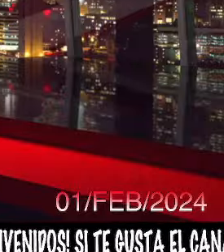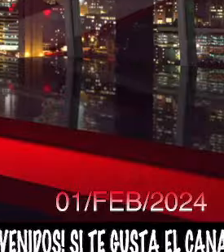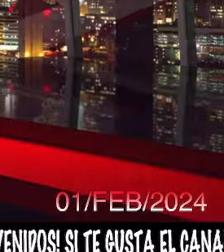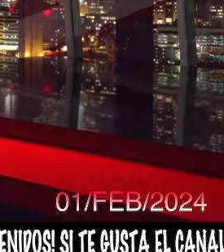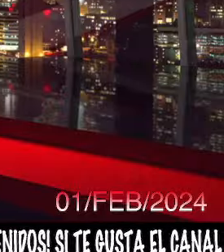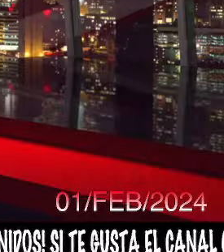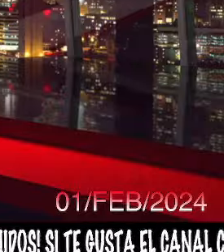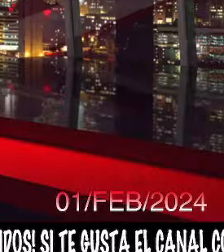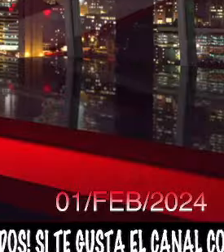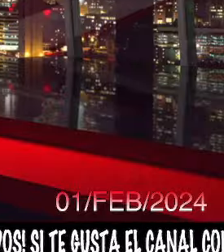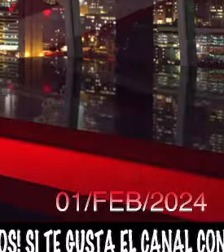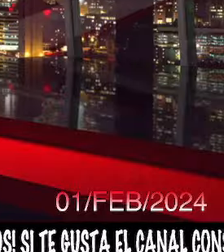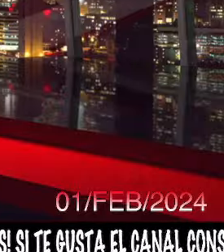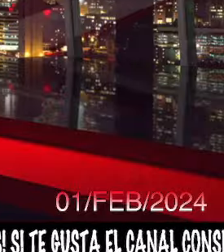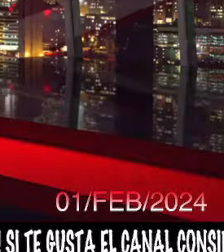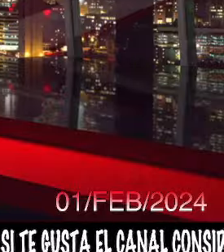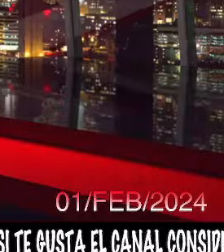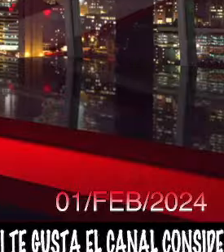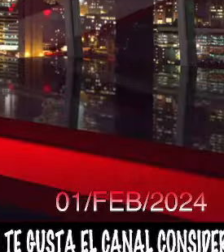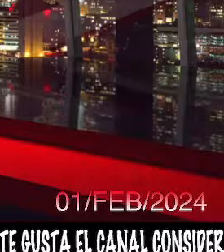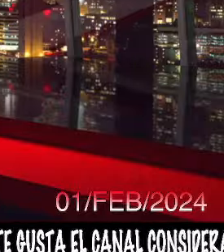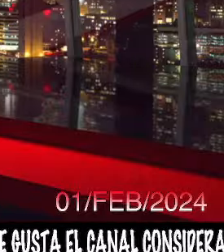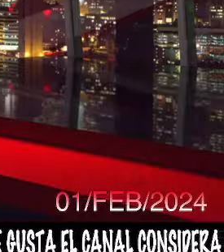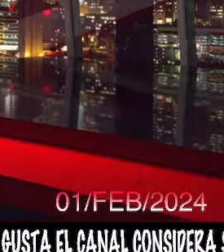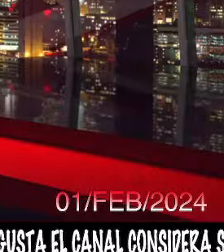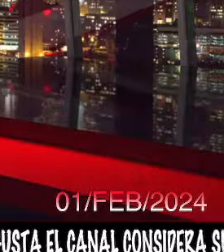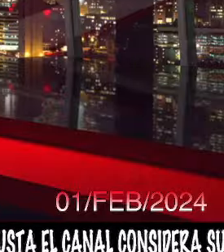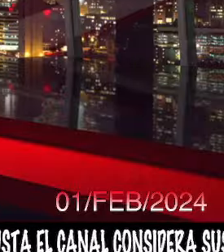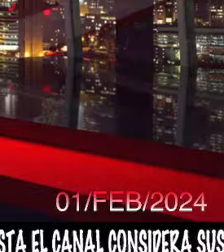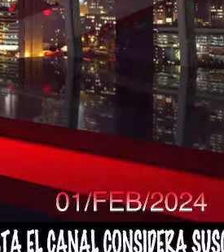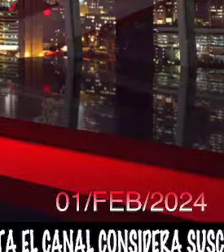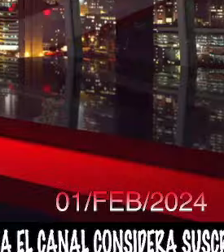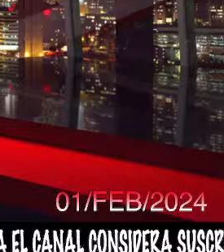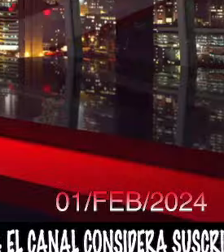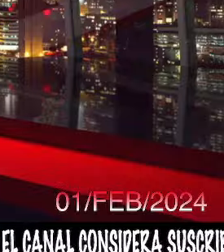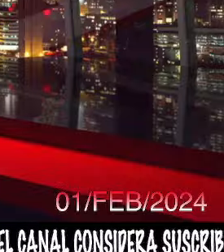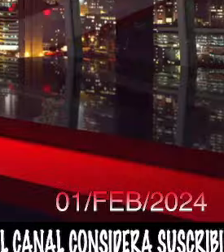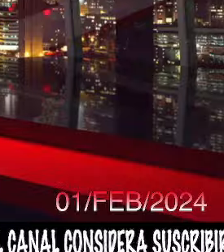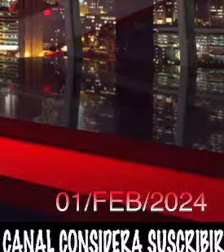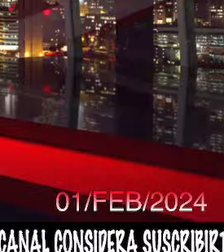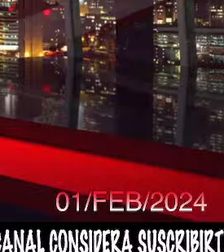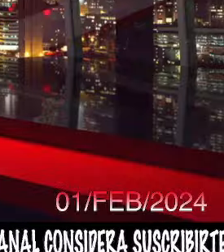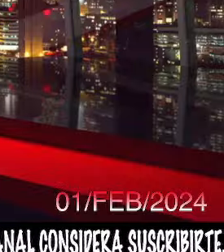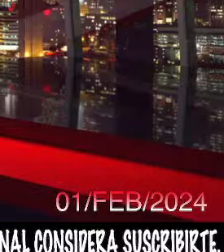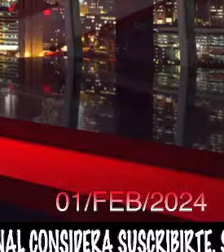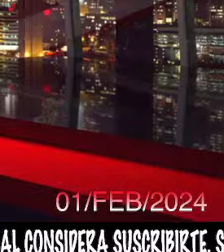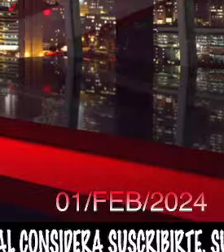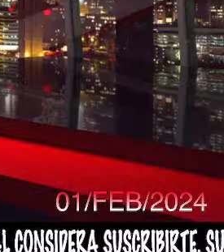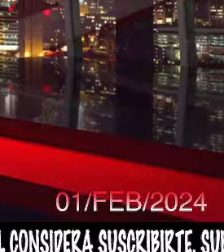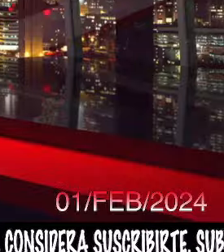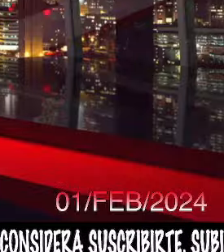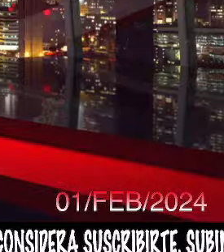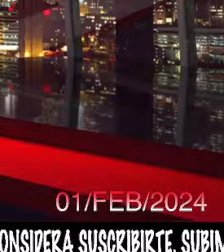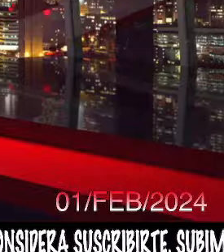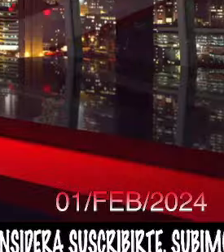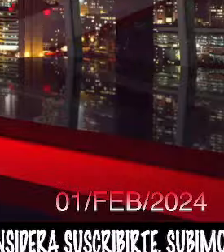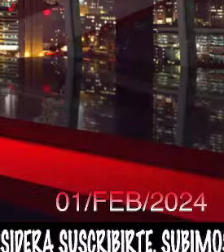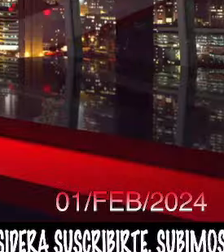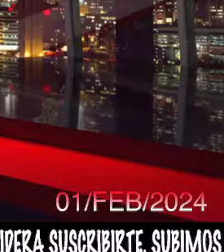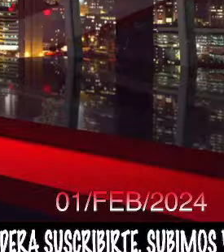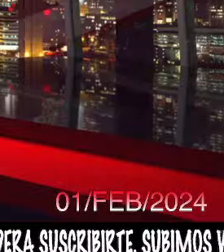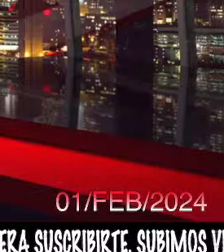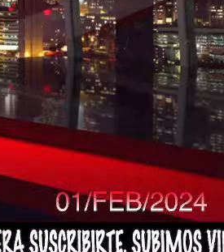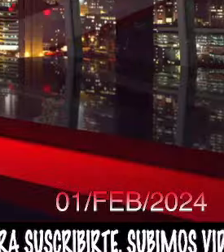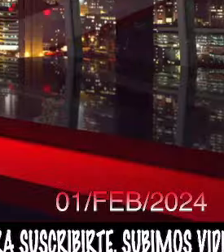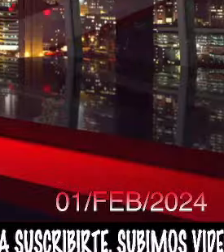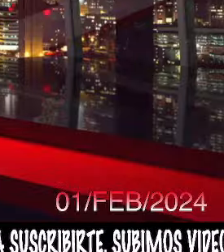de presumir que es de izquierda cuando realmente ahora está como rémora del PRIANATO. Escuchemos lo que dijo este señor del